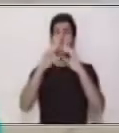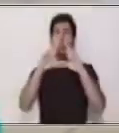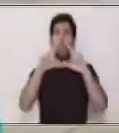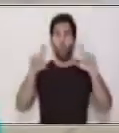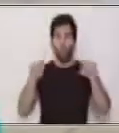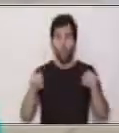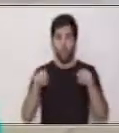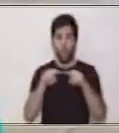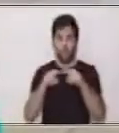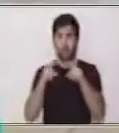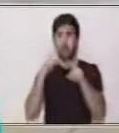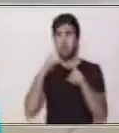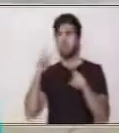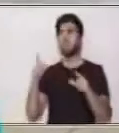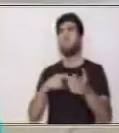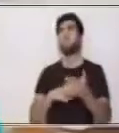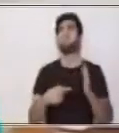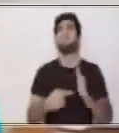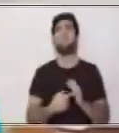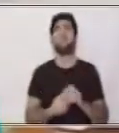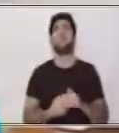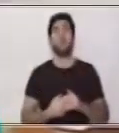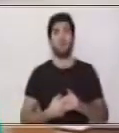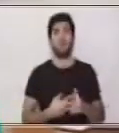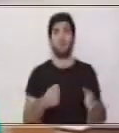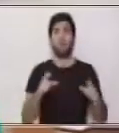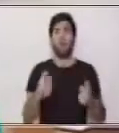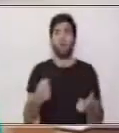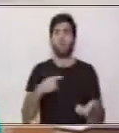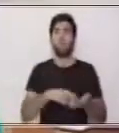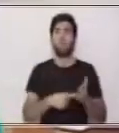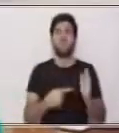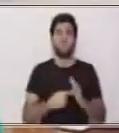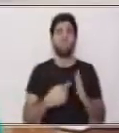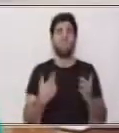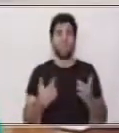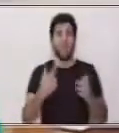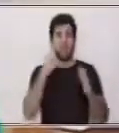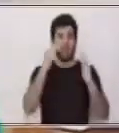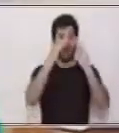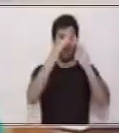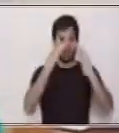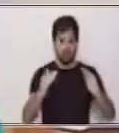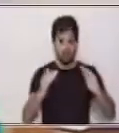estas características que debemos de saber de ellos? ¿Cómo son ellos?